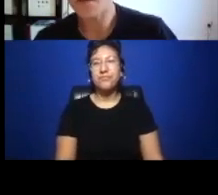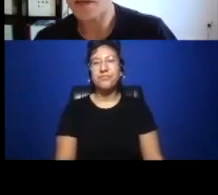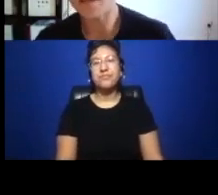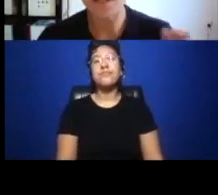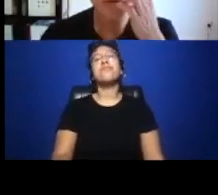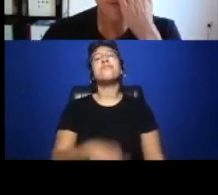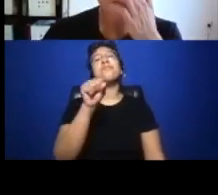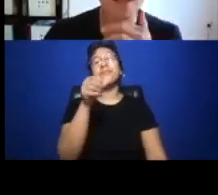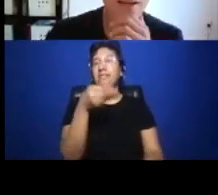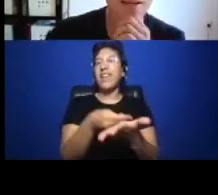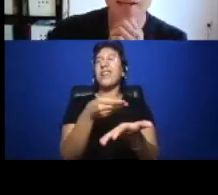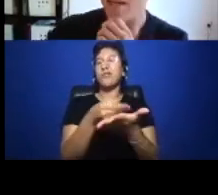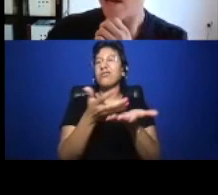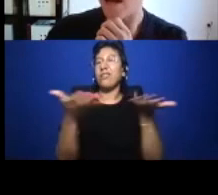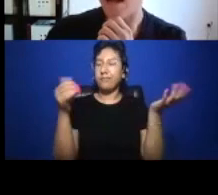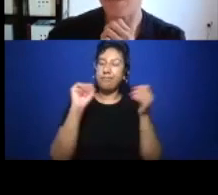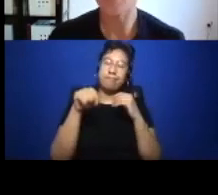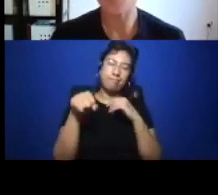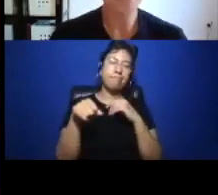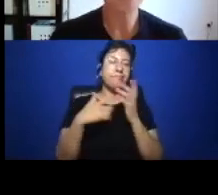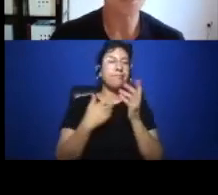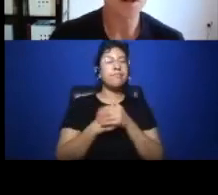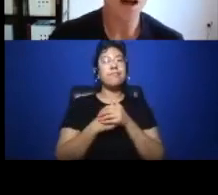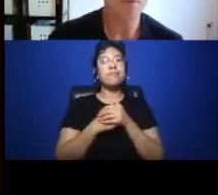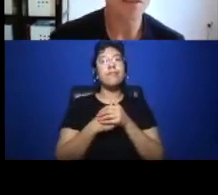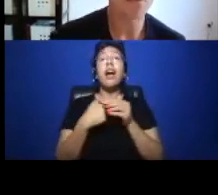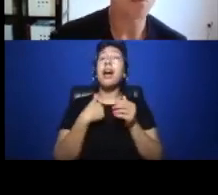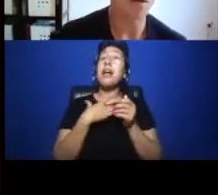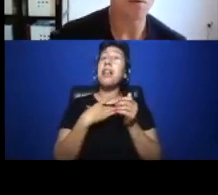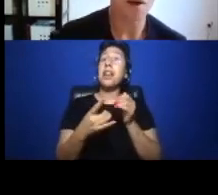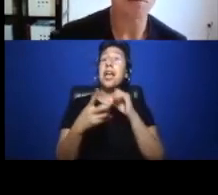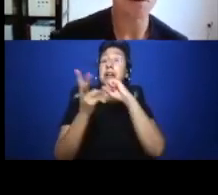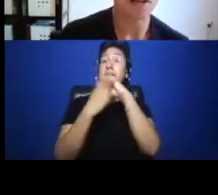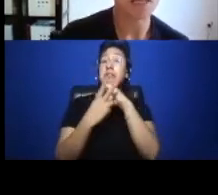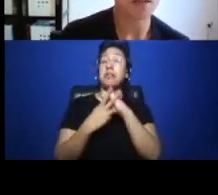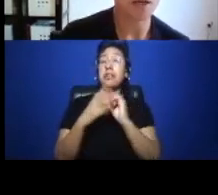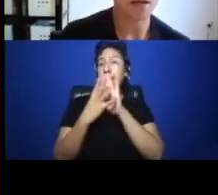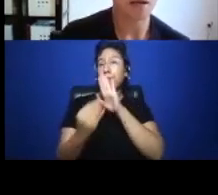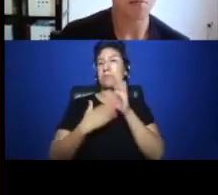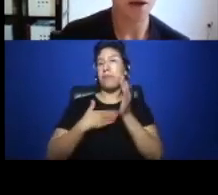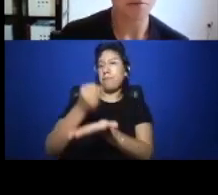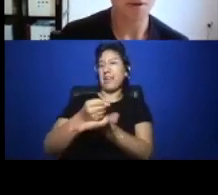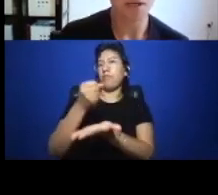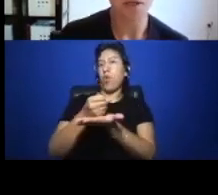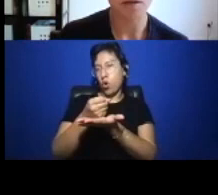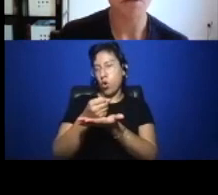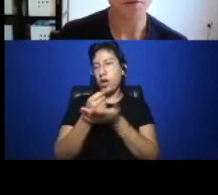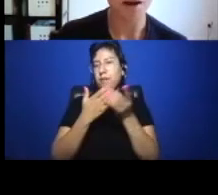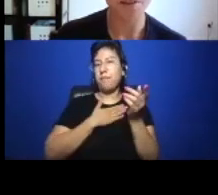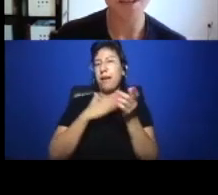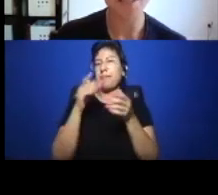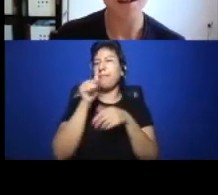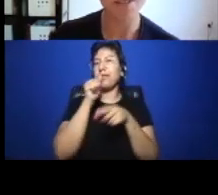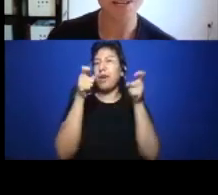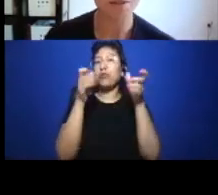ver cosas financieras. Sí, me gusta guardar copias de mi